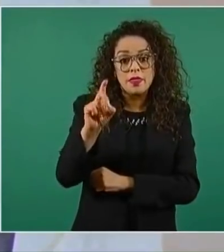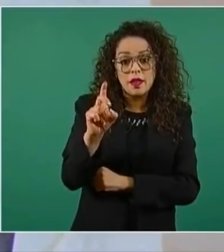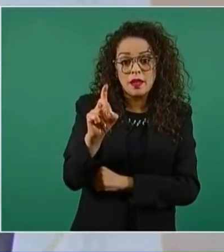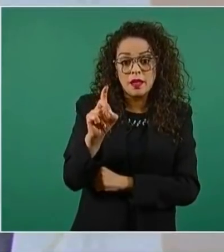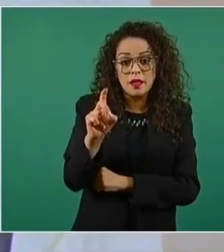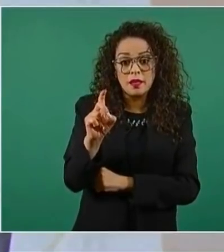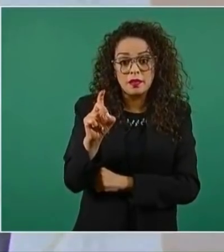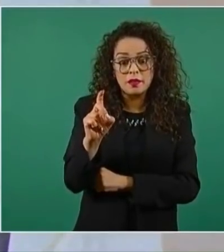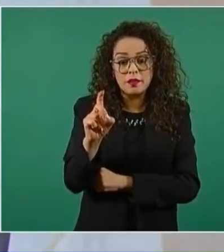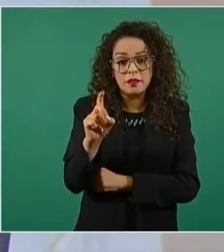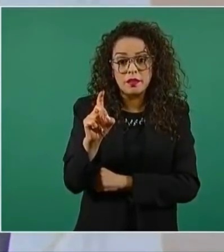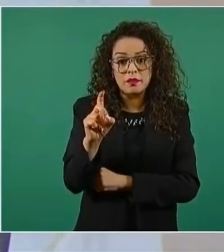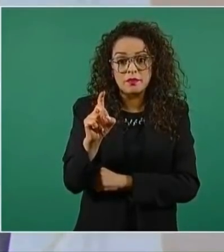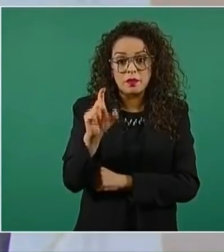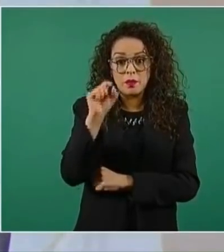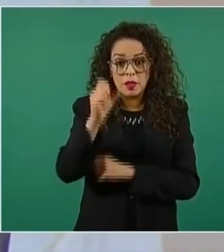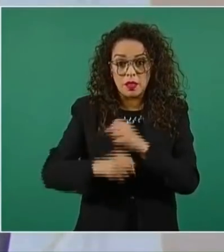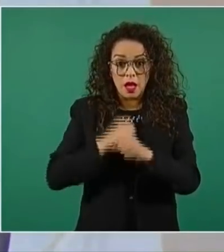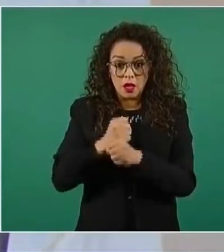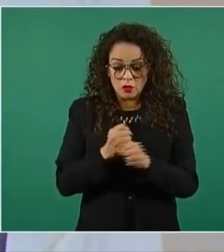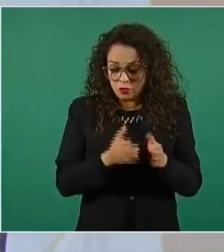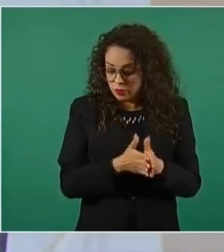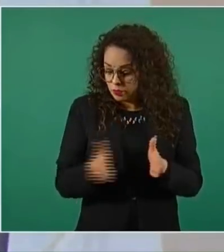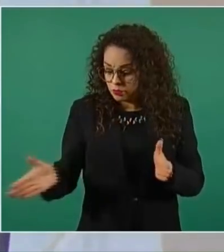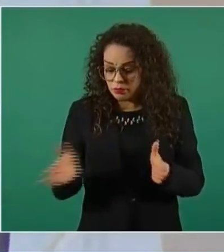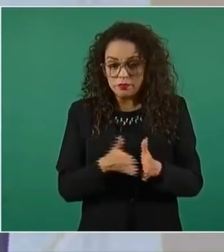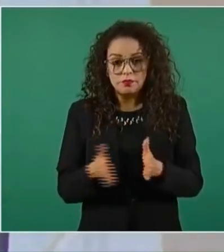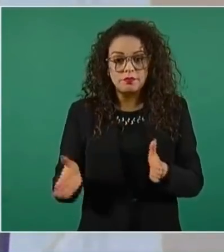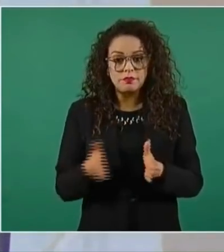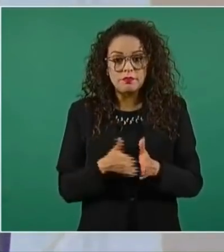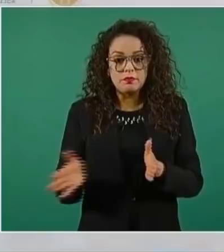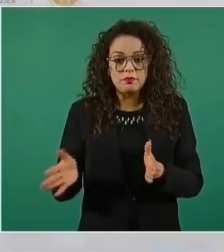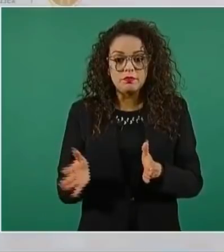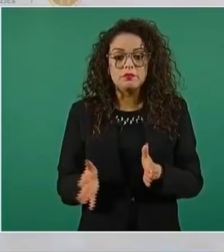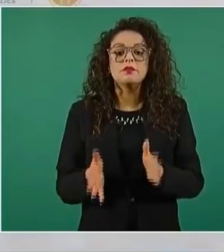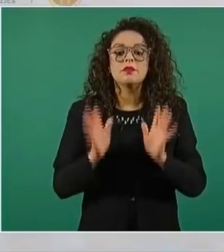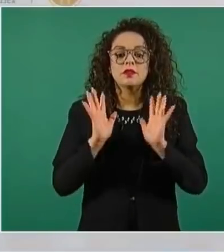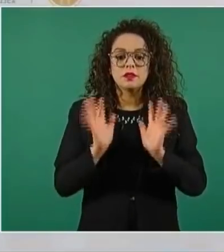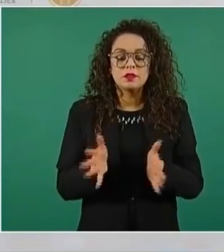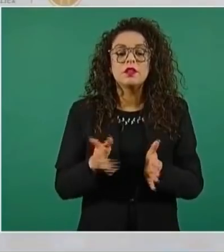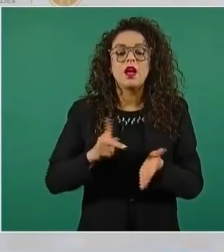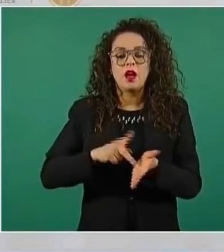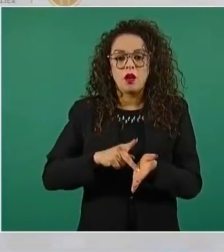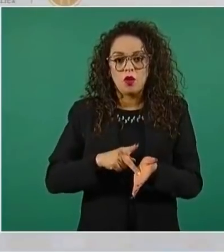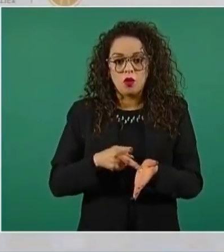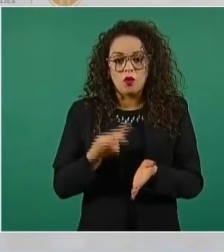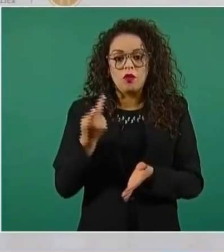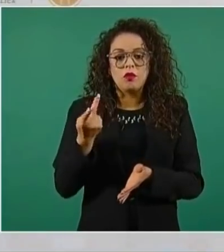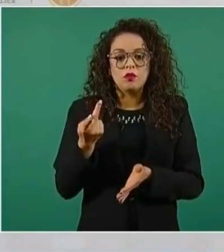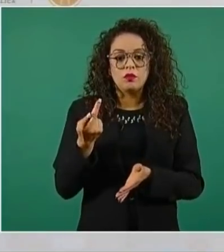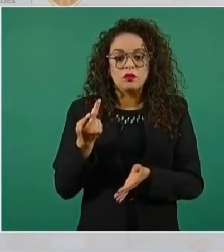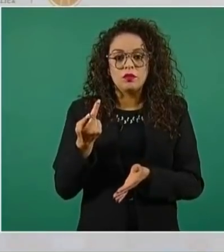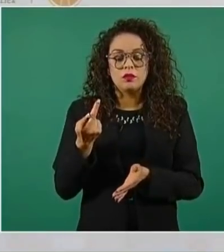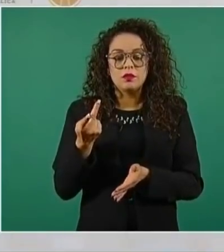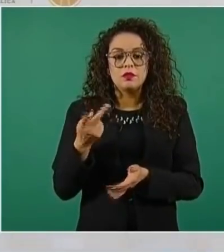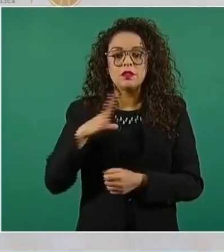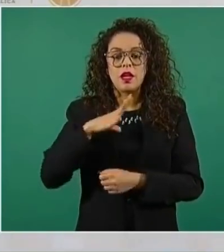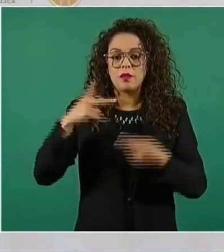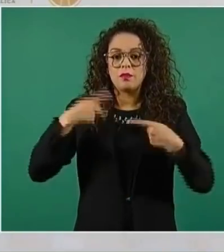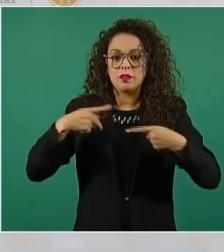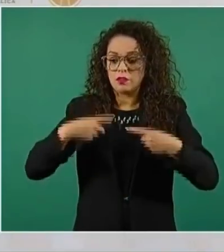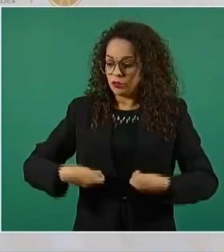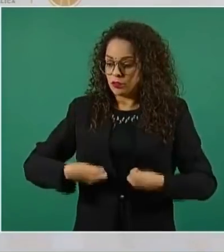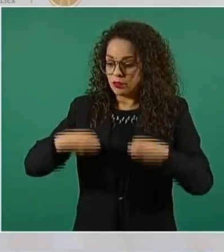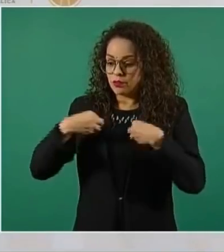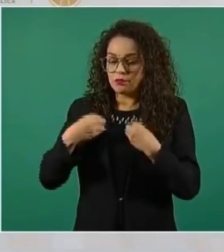20 años transcurridos, ya se tenía de nuevo la población de 1910.